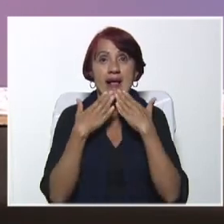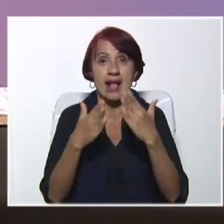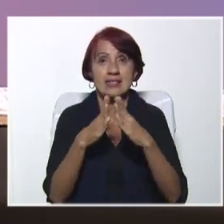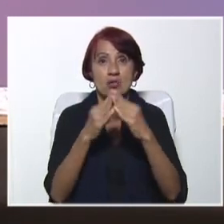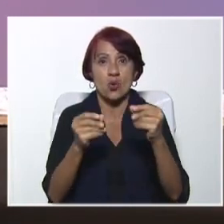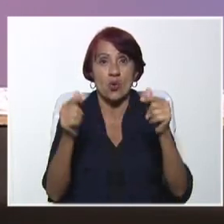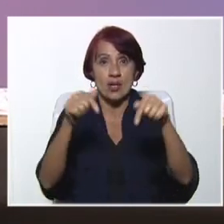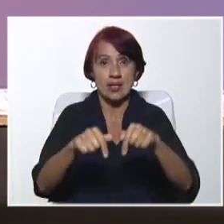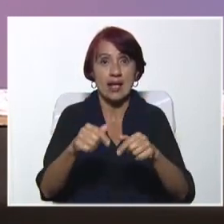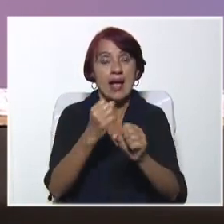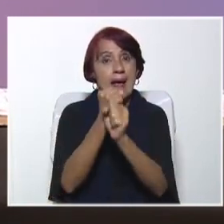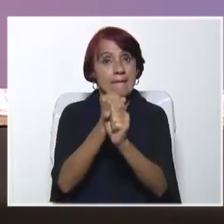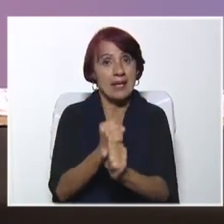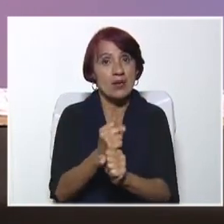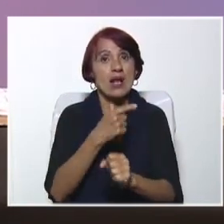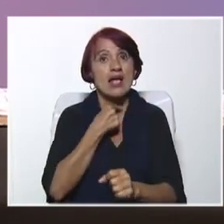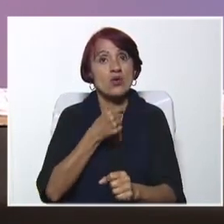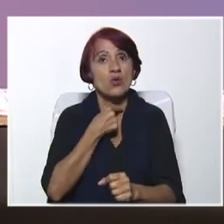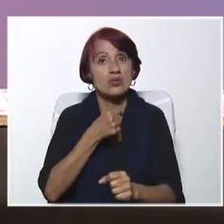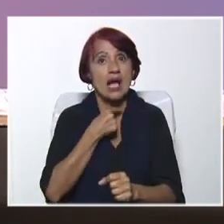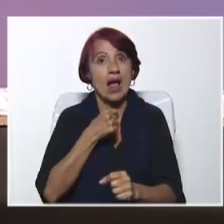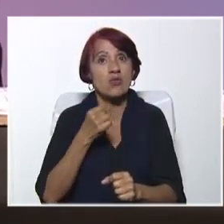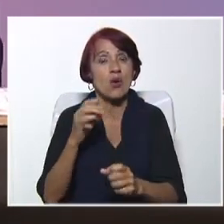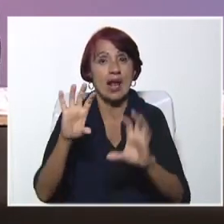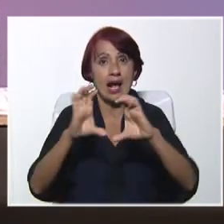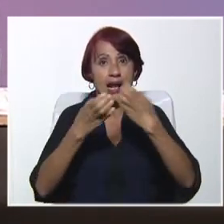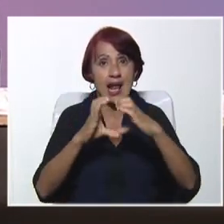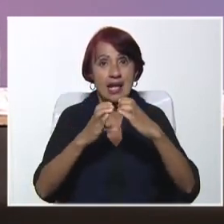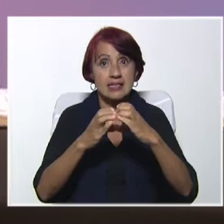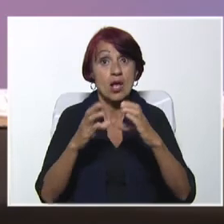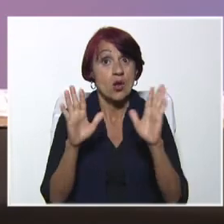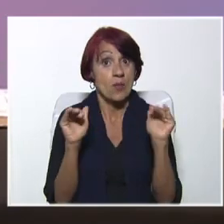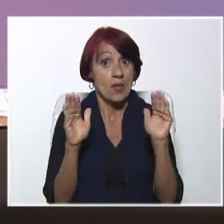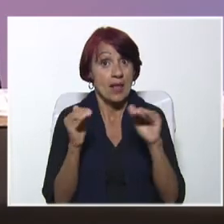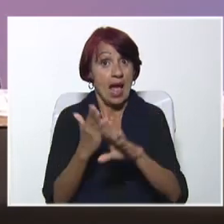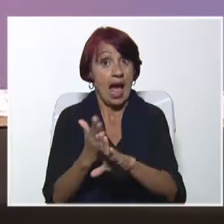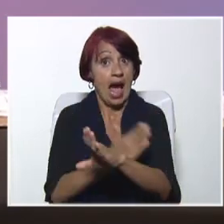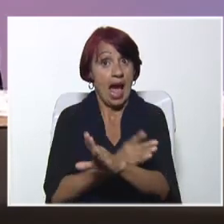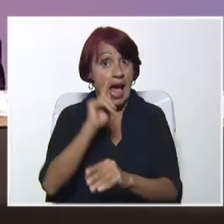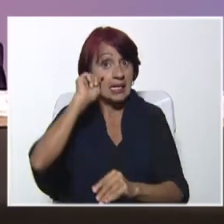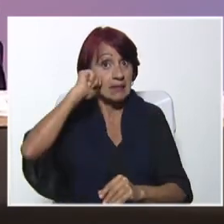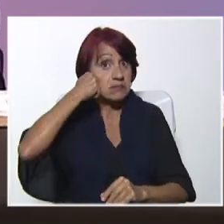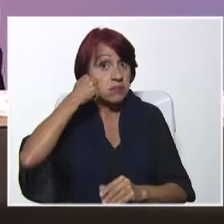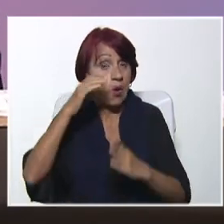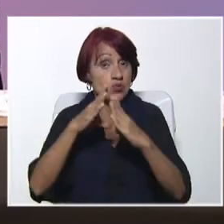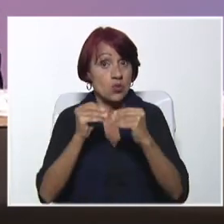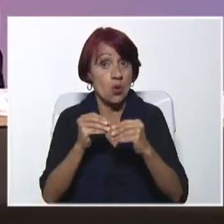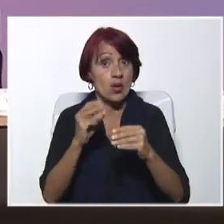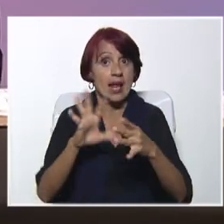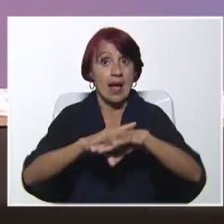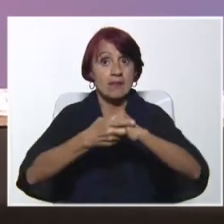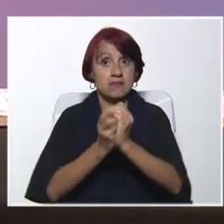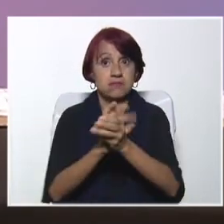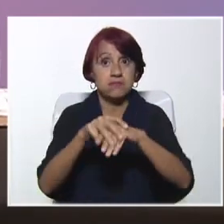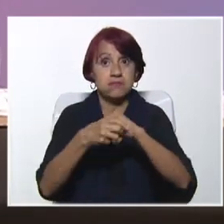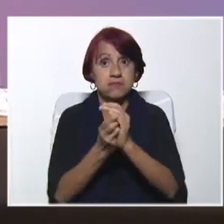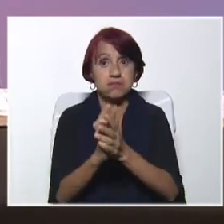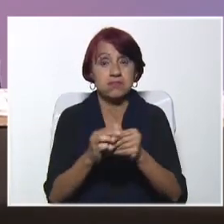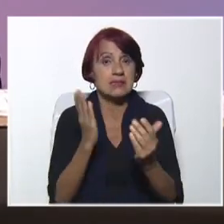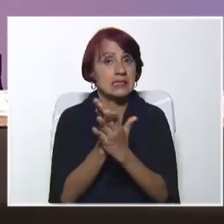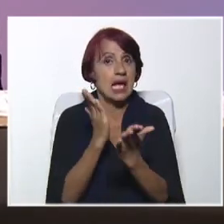hoy. Espero que les haya gustado la clase. No me puedo despedir sin antes recordar que tenemos que lavarnos las